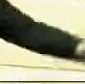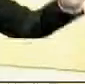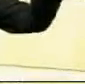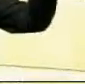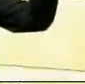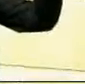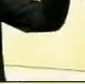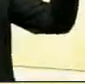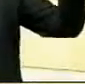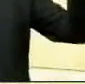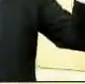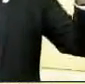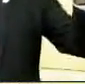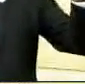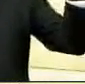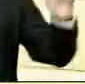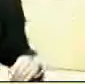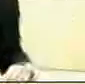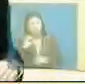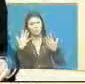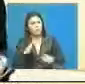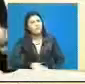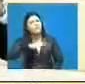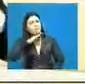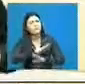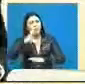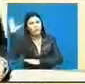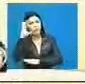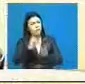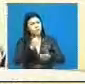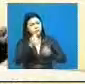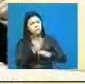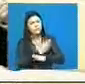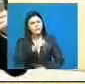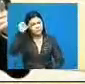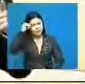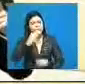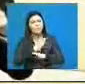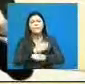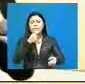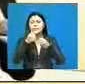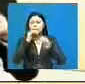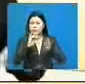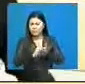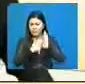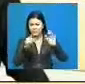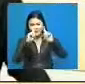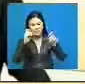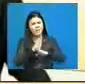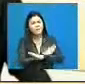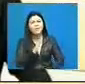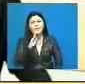2014 dije, el país ya está tanqueado de su financiamiento. Yo recuerdo muy bien que esa entrevista que se la di